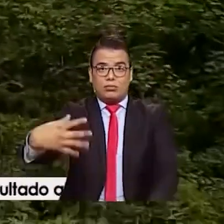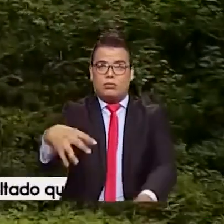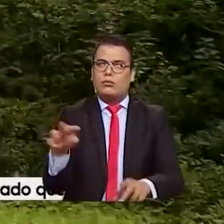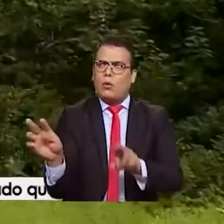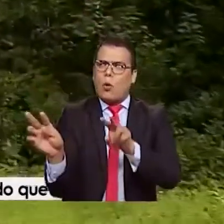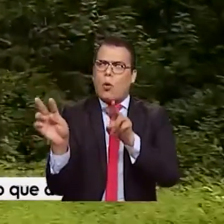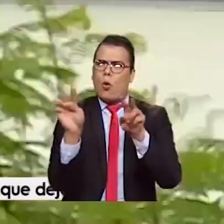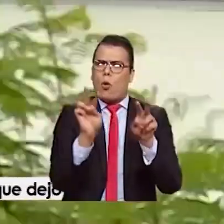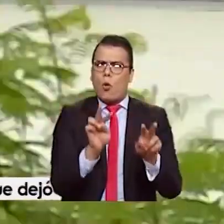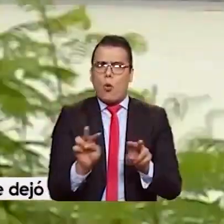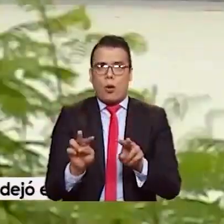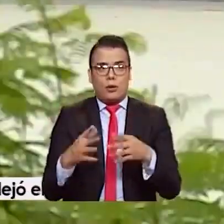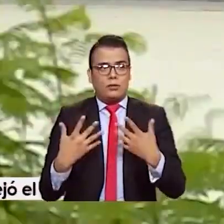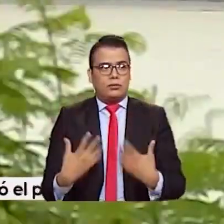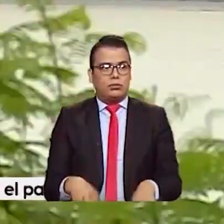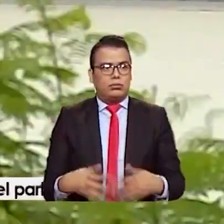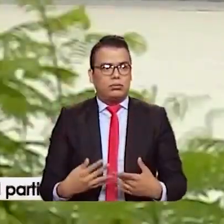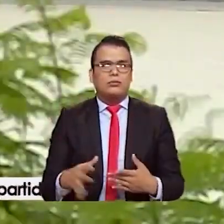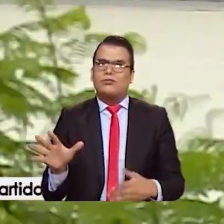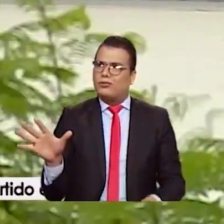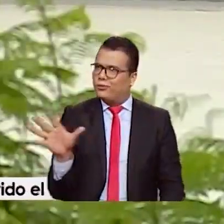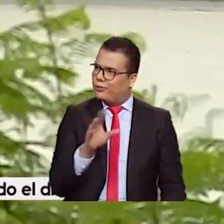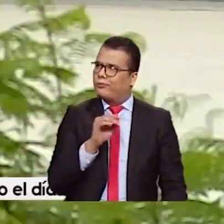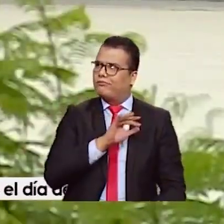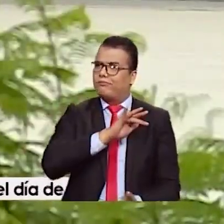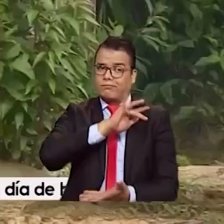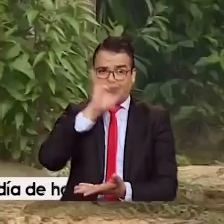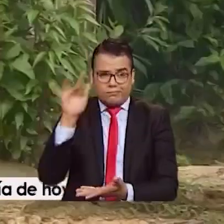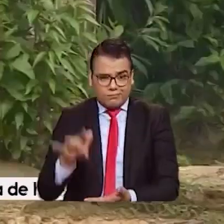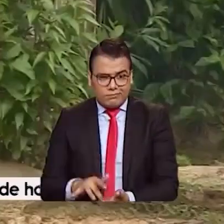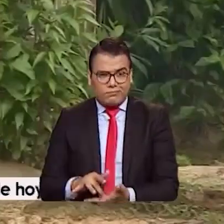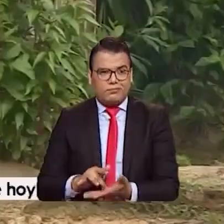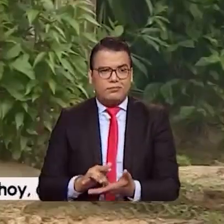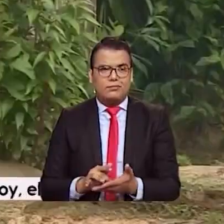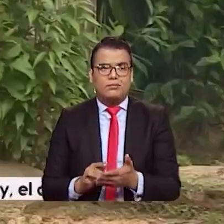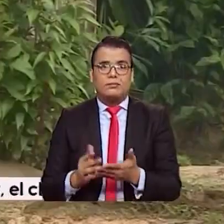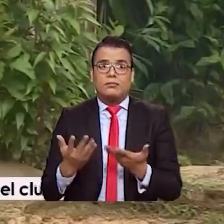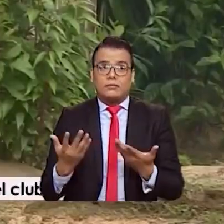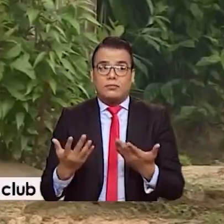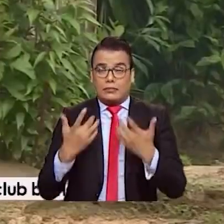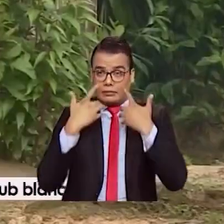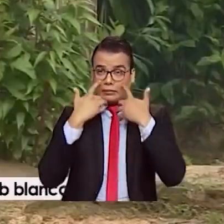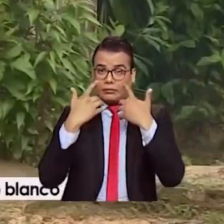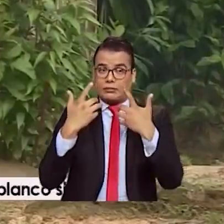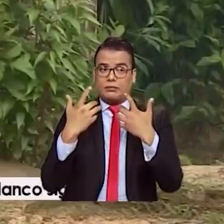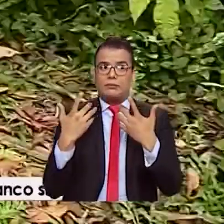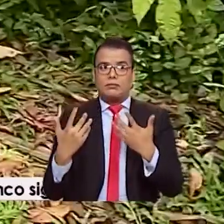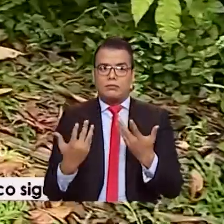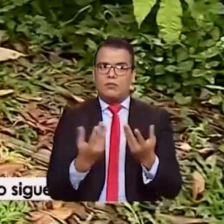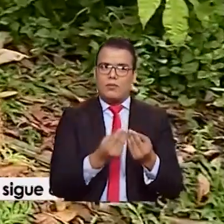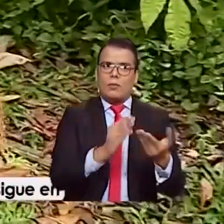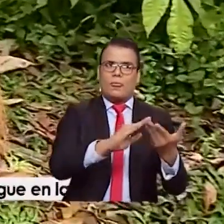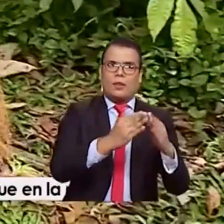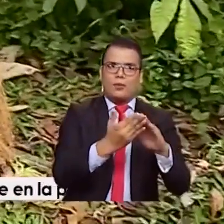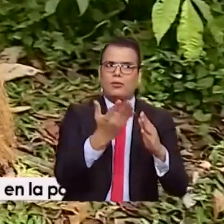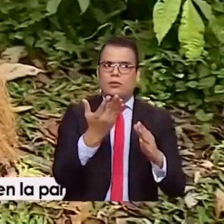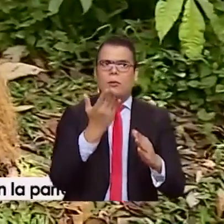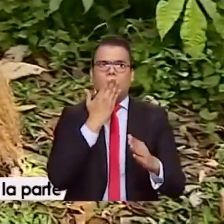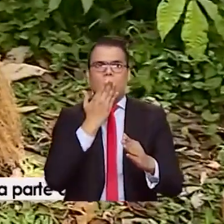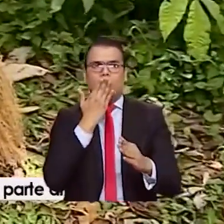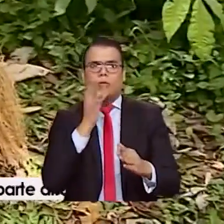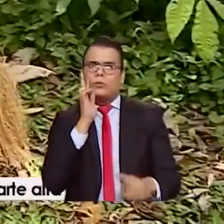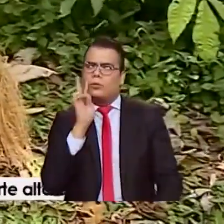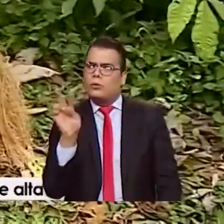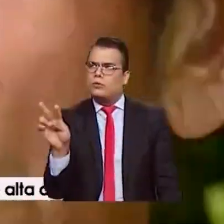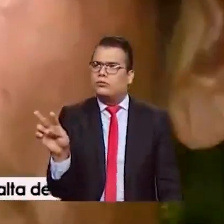estaba cada minuto más elocuente para quienes seguíamos el curso de un camino que se constituye en la gran conexión para varias comunidades indígenas de una